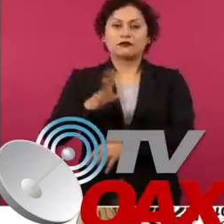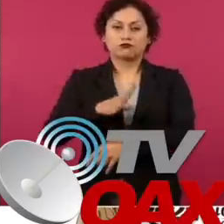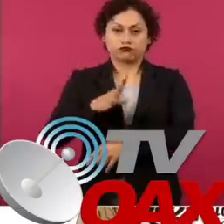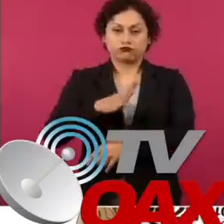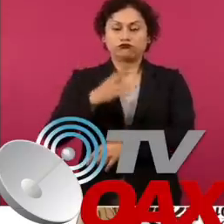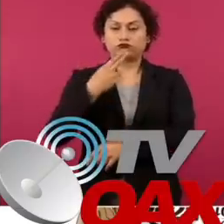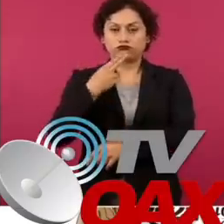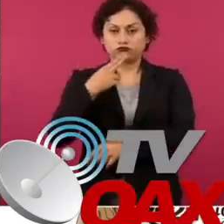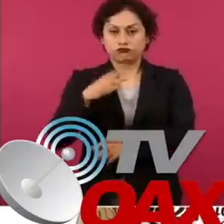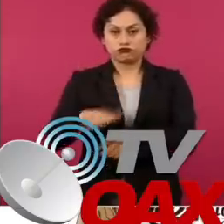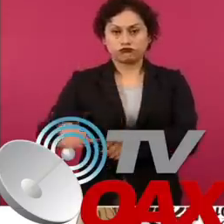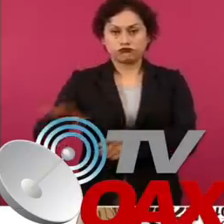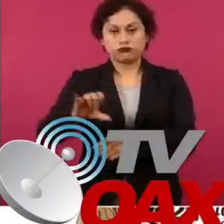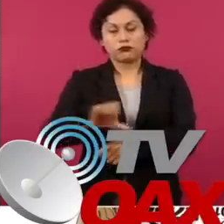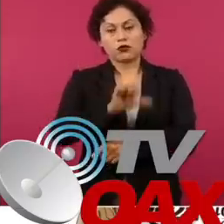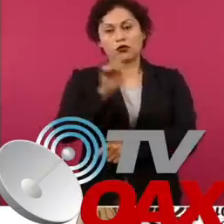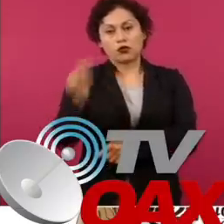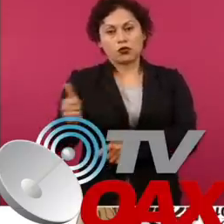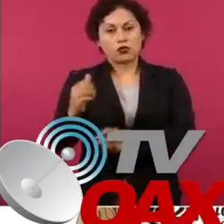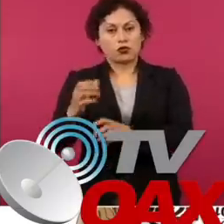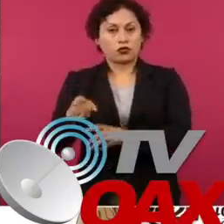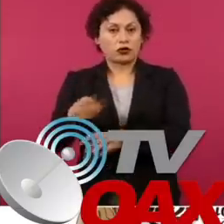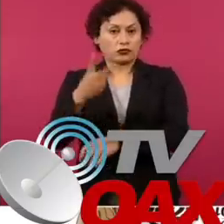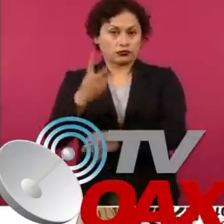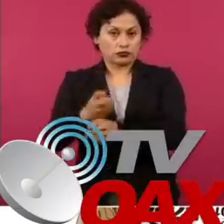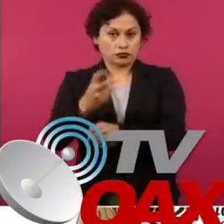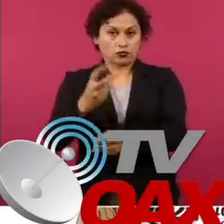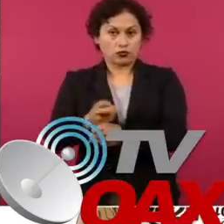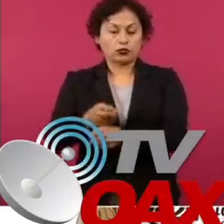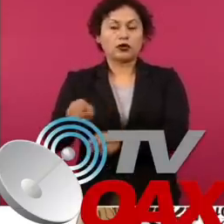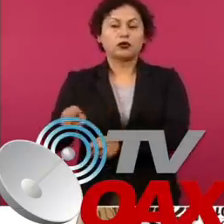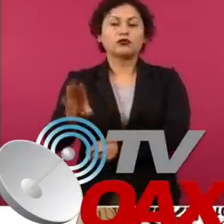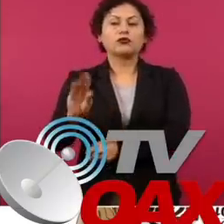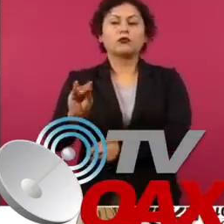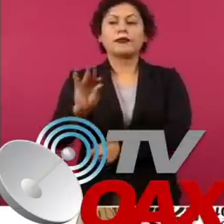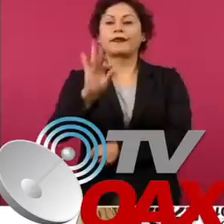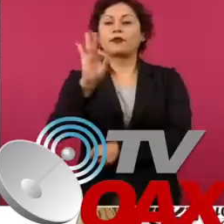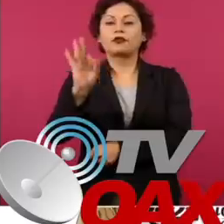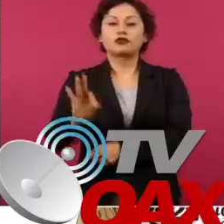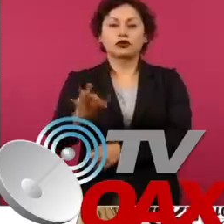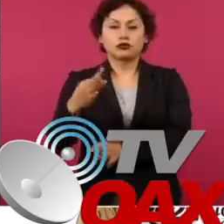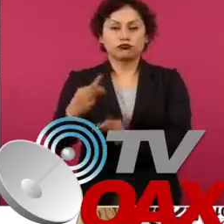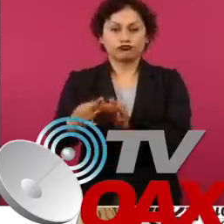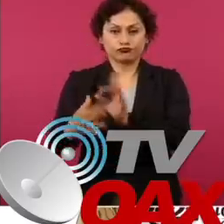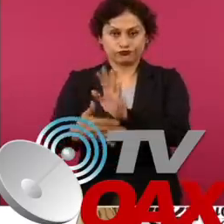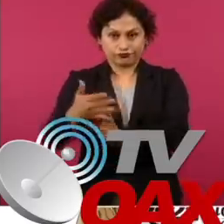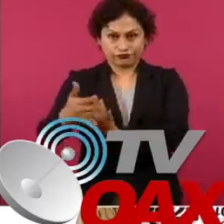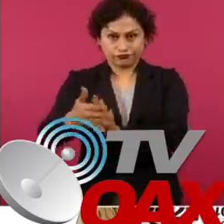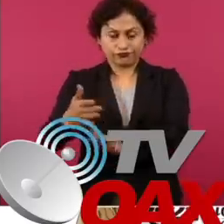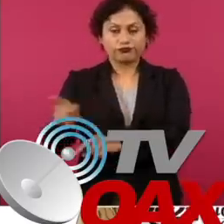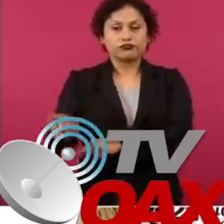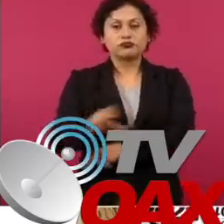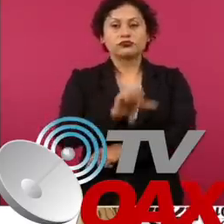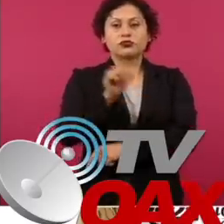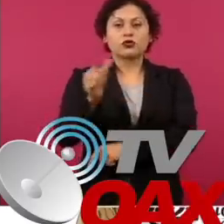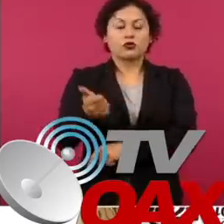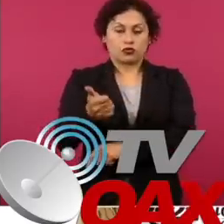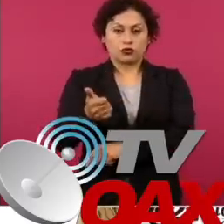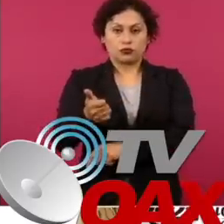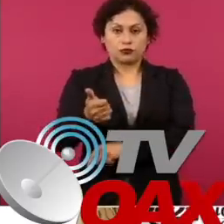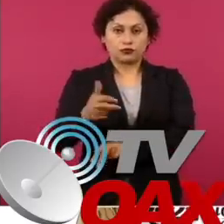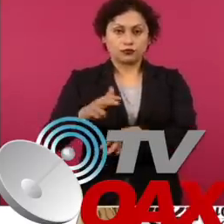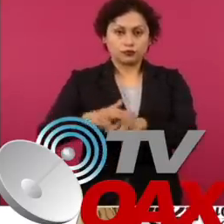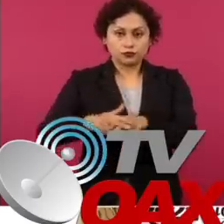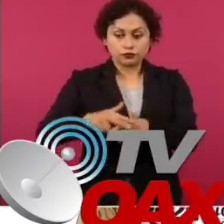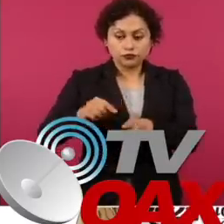la segunda subestación, que es de respaldo, se encuentra al 90% de avance. Por lo que respecta al material rodante, se cuenta ya